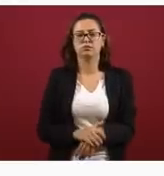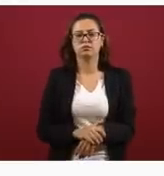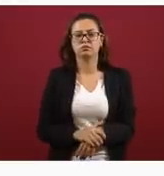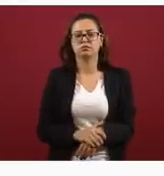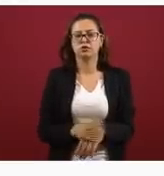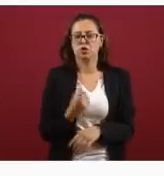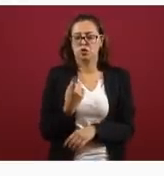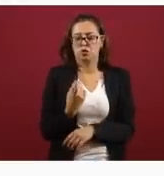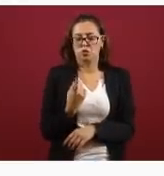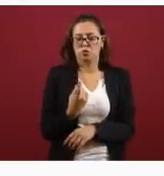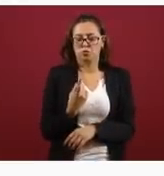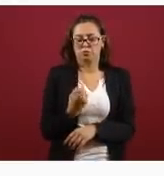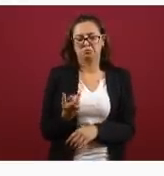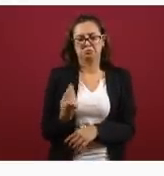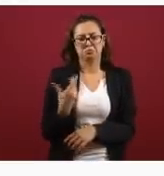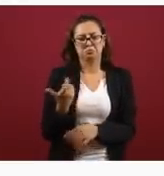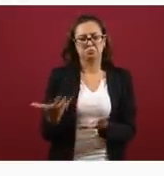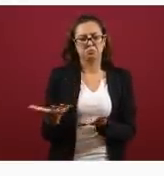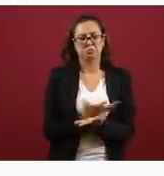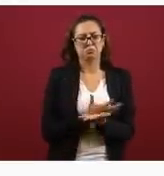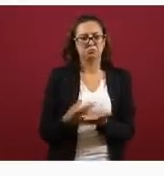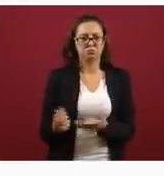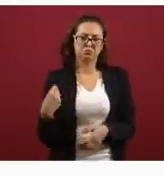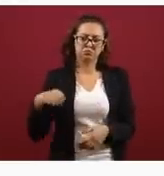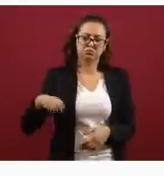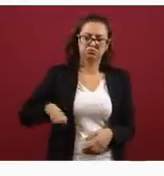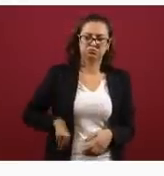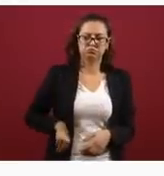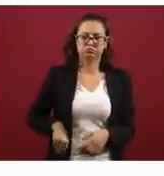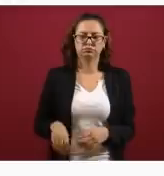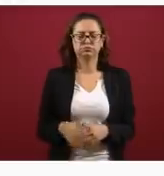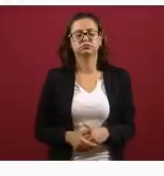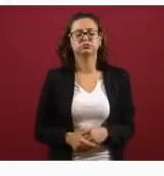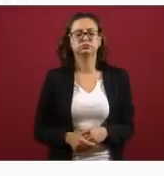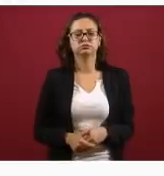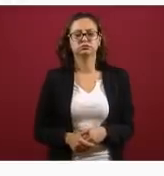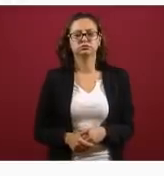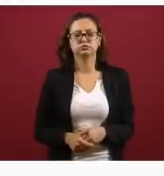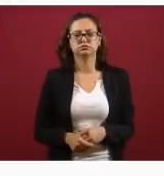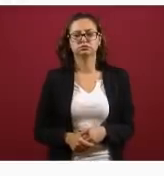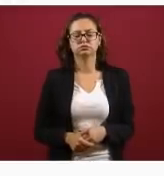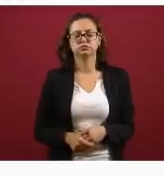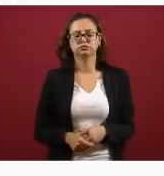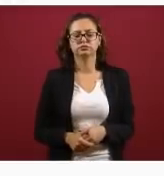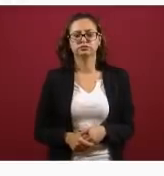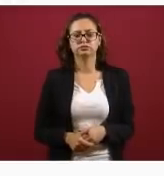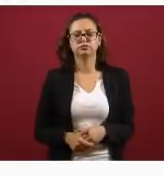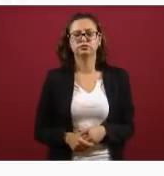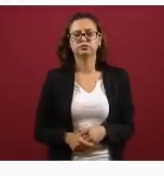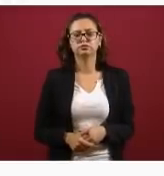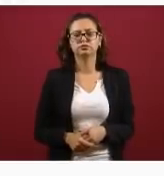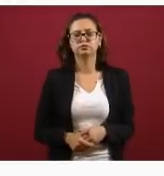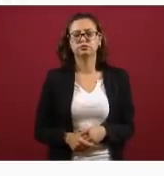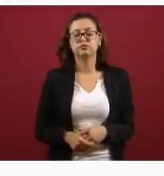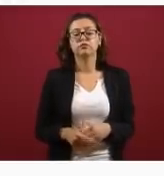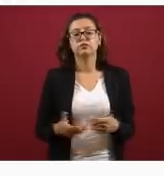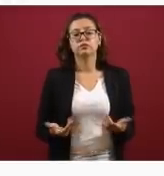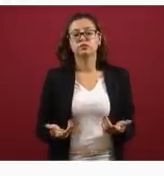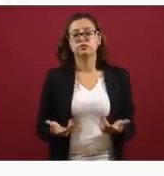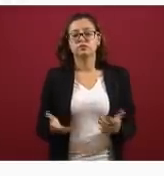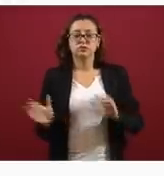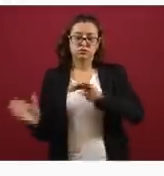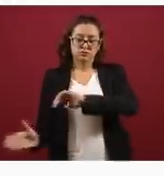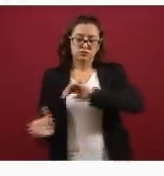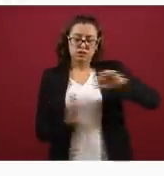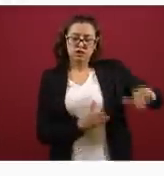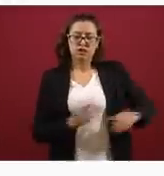de 1 peso 95 centavos por litro. Mientras que en los cilindros,